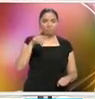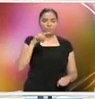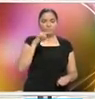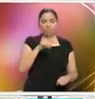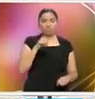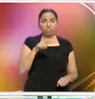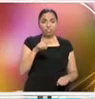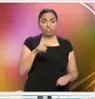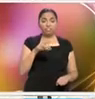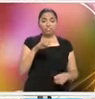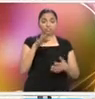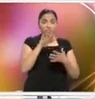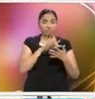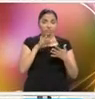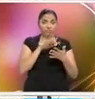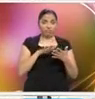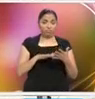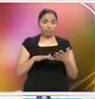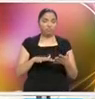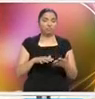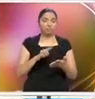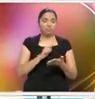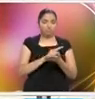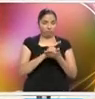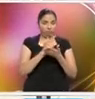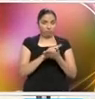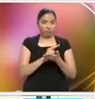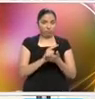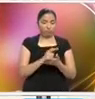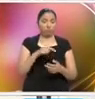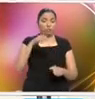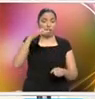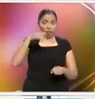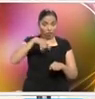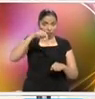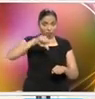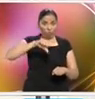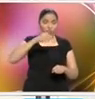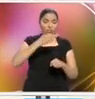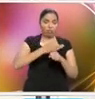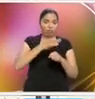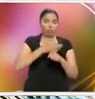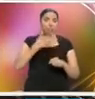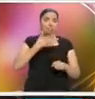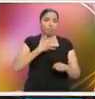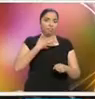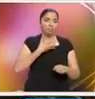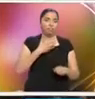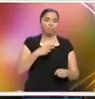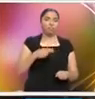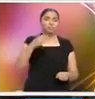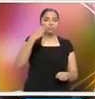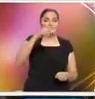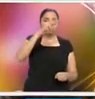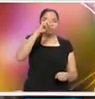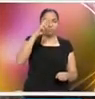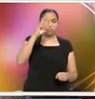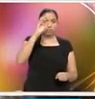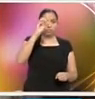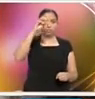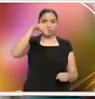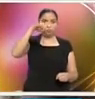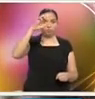han sobrevivido a los tiempos, resisten incluso, si tú has visto por ejemplo esta Romeo y Julieta con Leonardo DiCaprio y